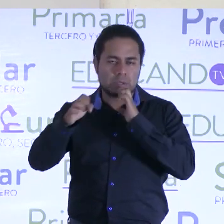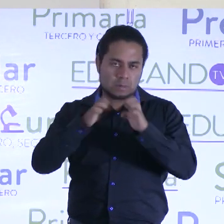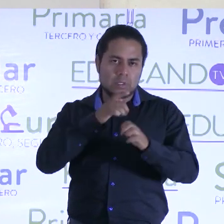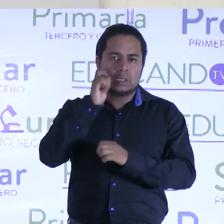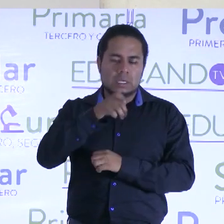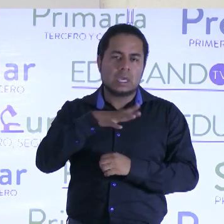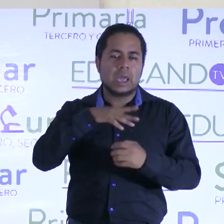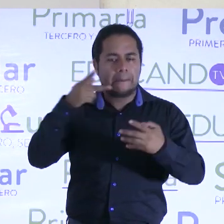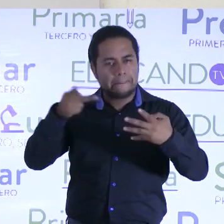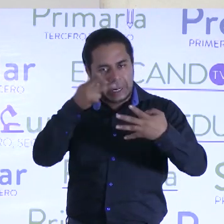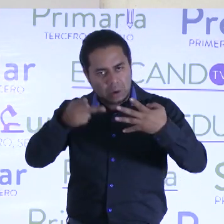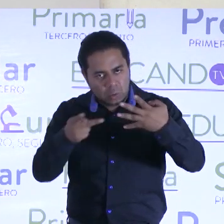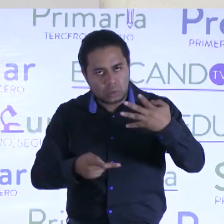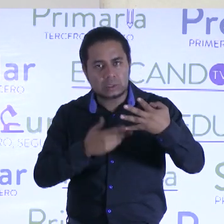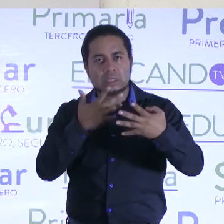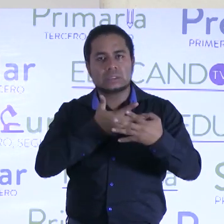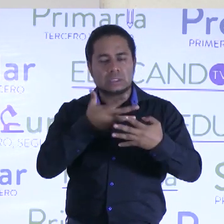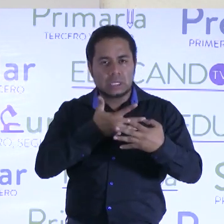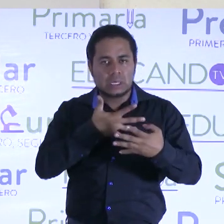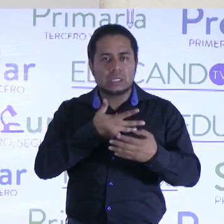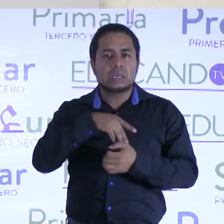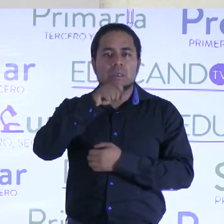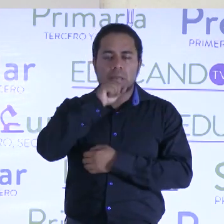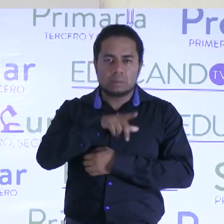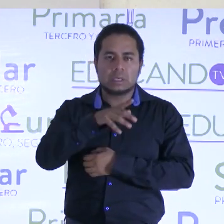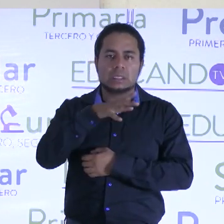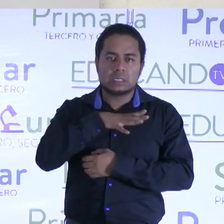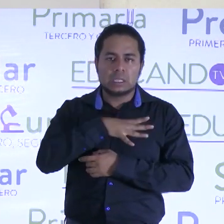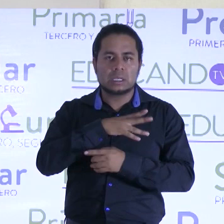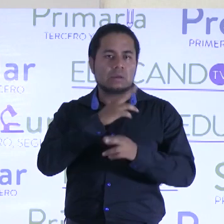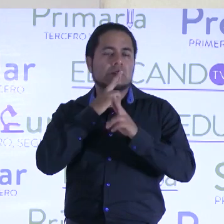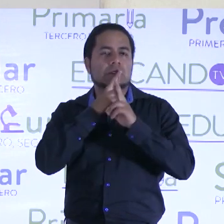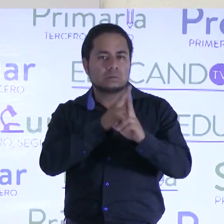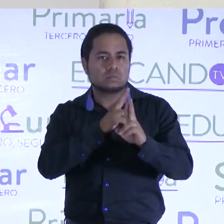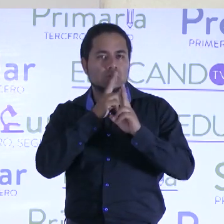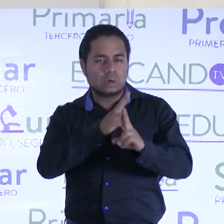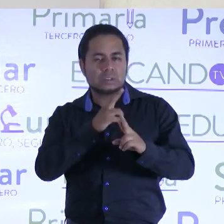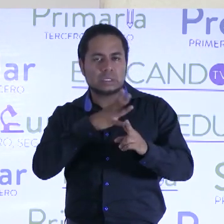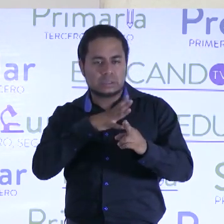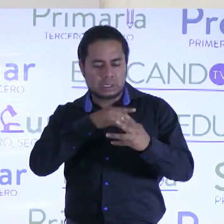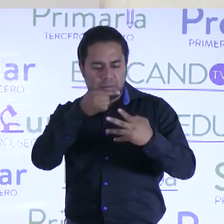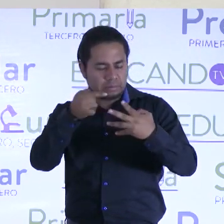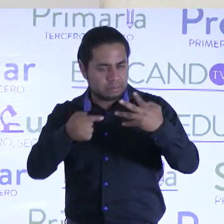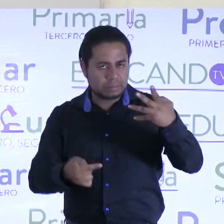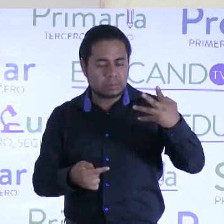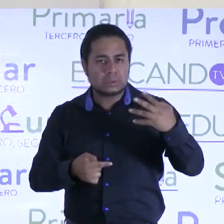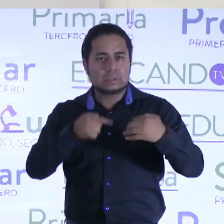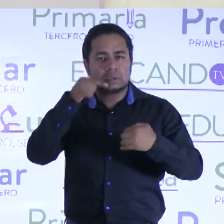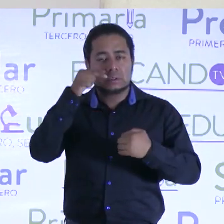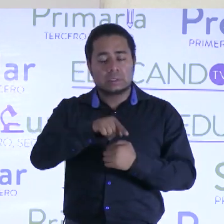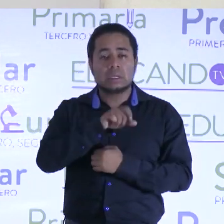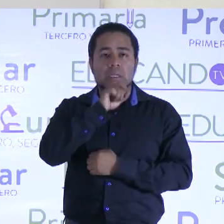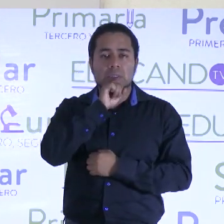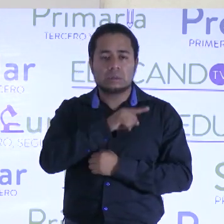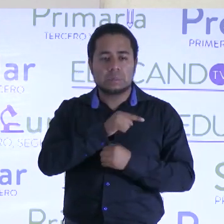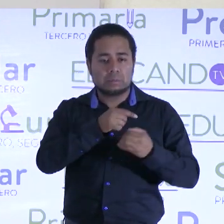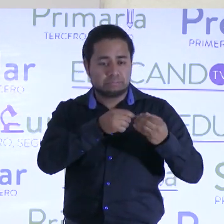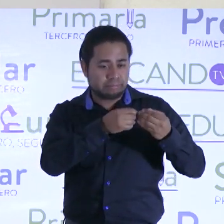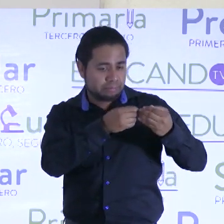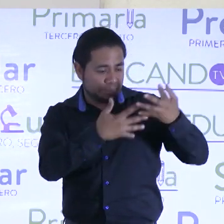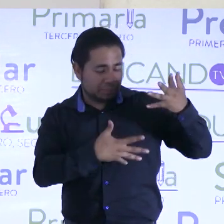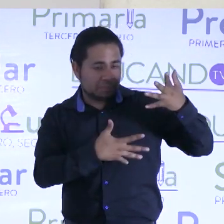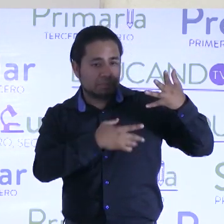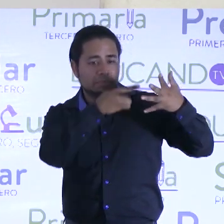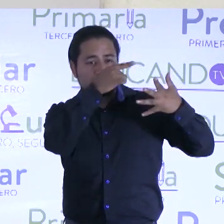lo que son las preguntas, vamos a encontrar lo que son las respuestas. Y aquí, esto, toda